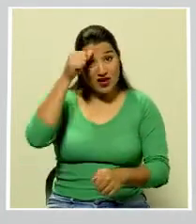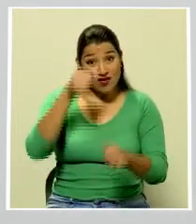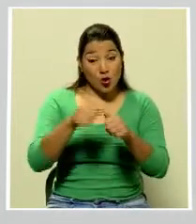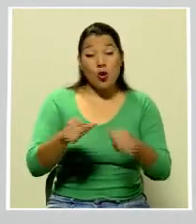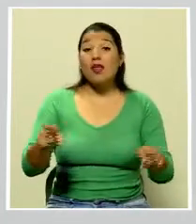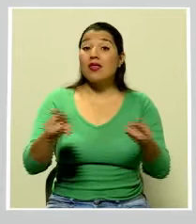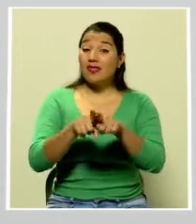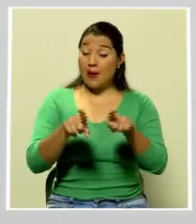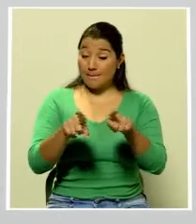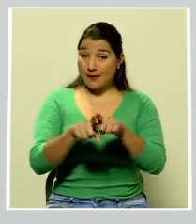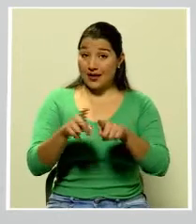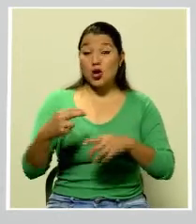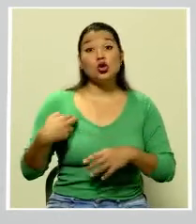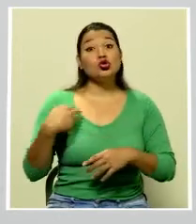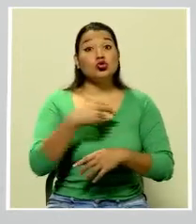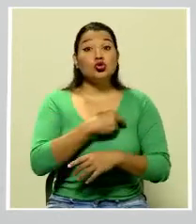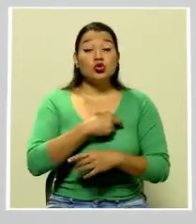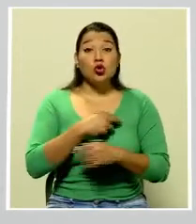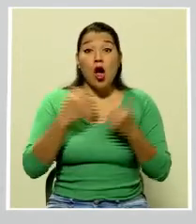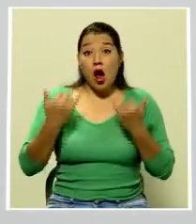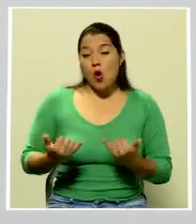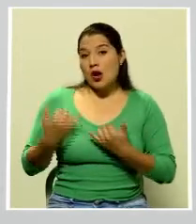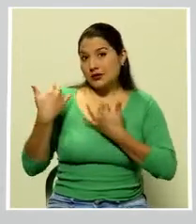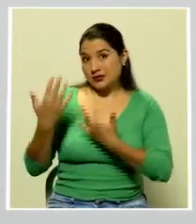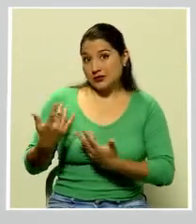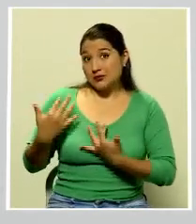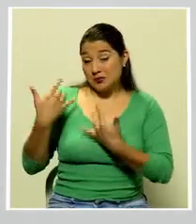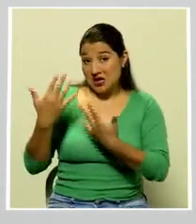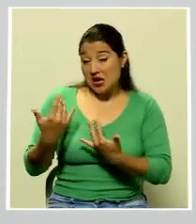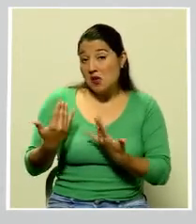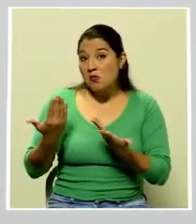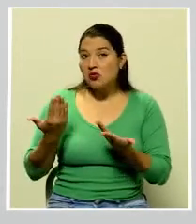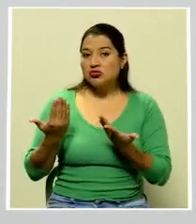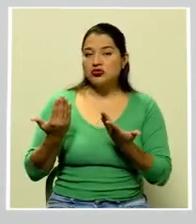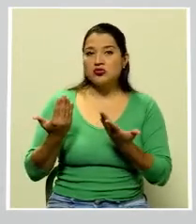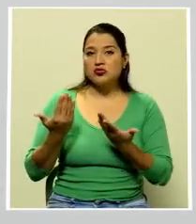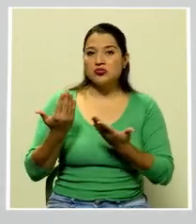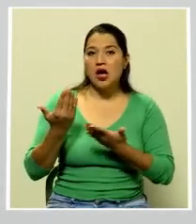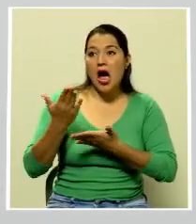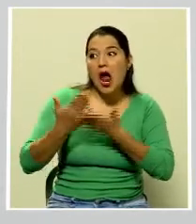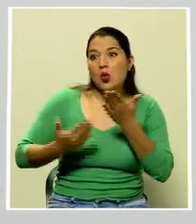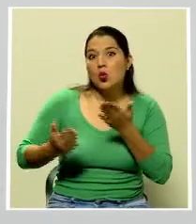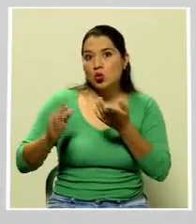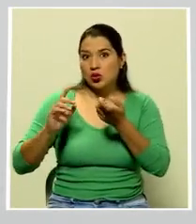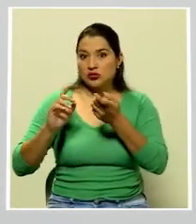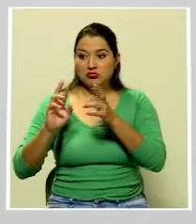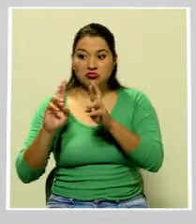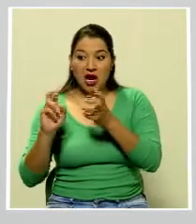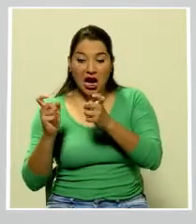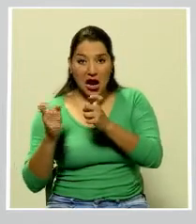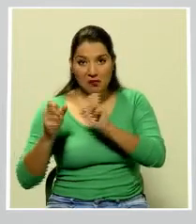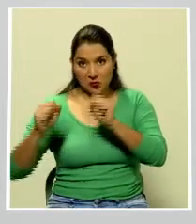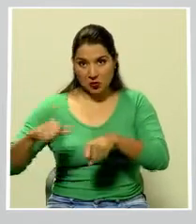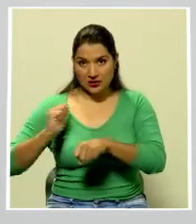que estaremos a la espera de eventuales medidas de excepción que se puedan establecer.